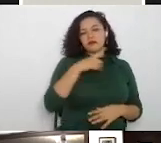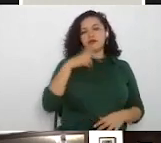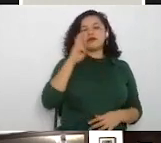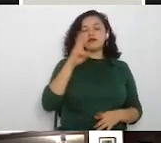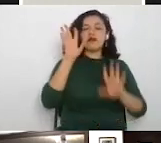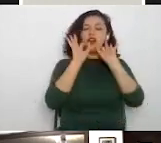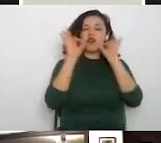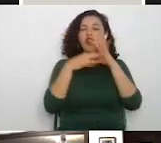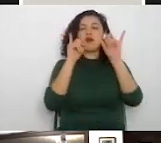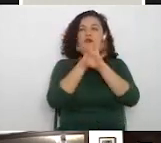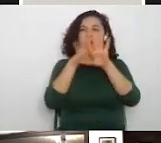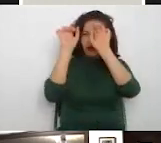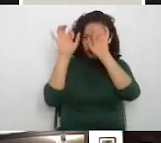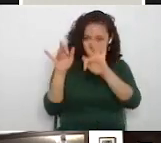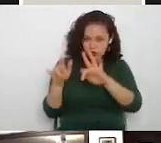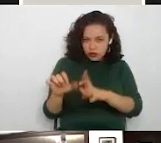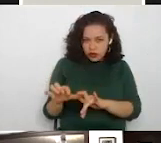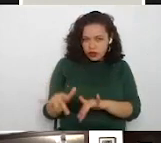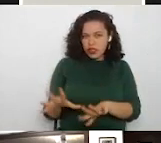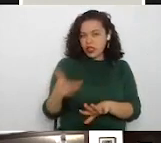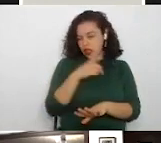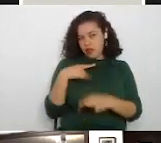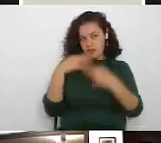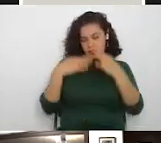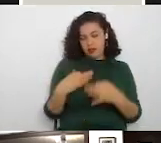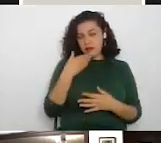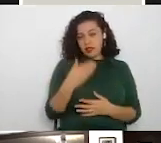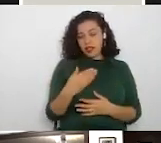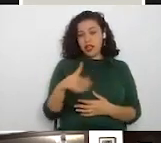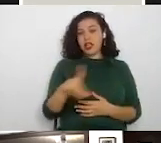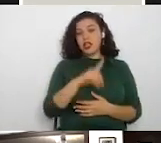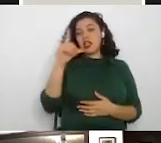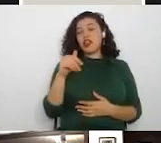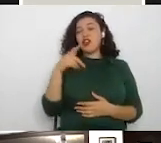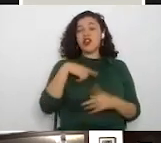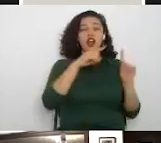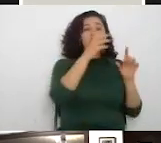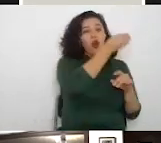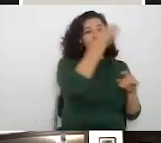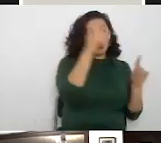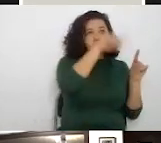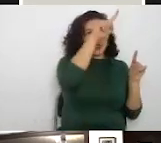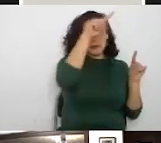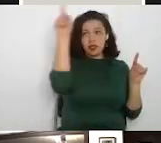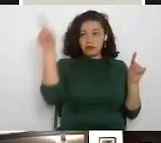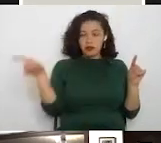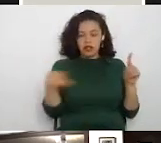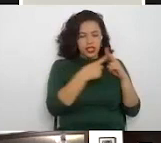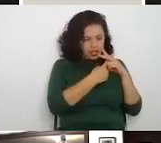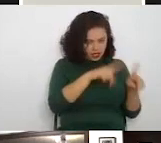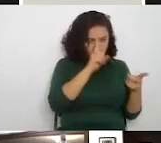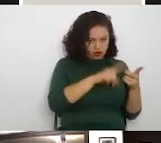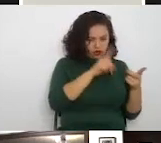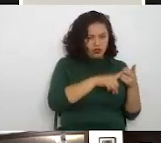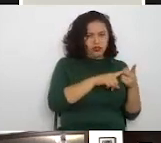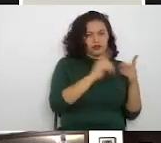los datos que tenga el formato y seguir el flujo de los mismos, ¿no? Determinando siempre dónde se originan, cuál